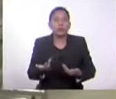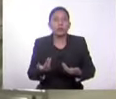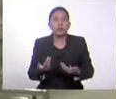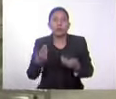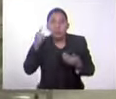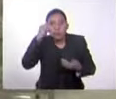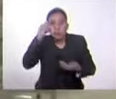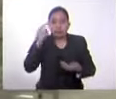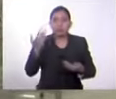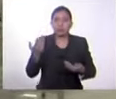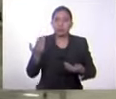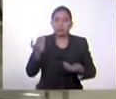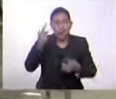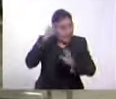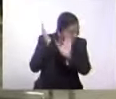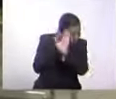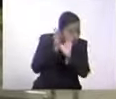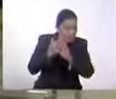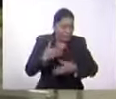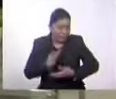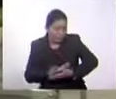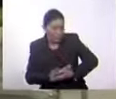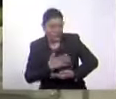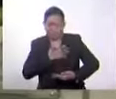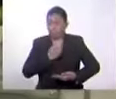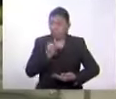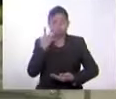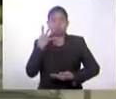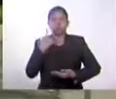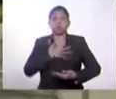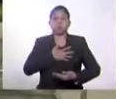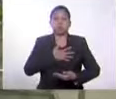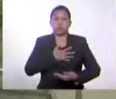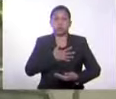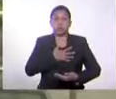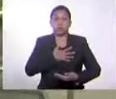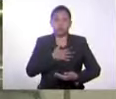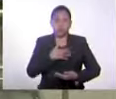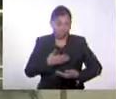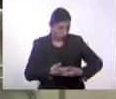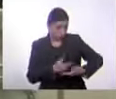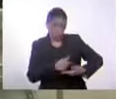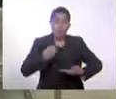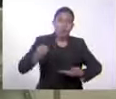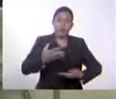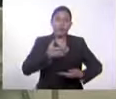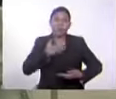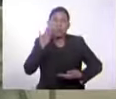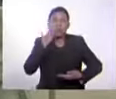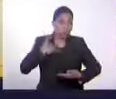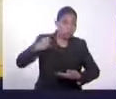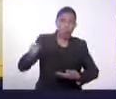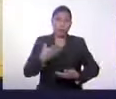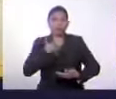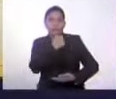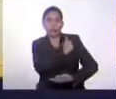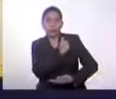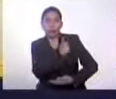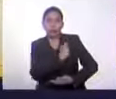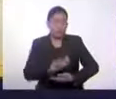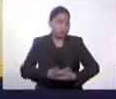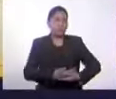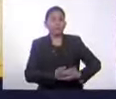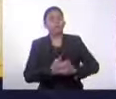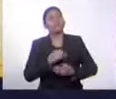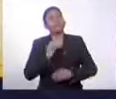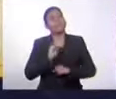sentido psicológicamente quedan impactados e impactadas. Por eso es importante, ¿verdad?, que nos esperemos,